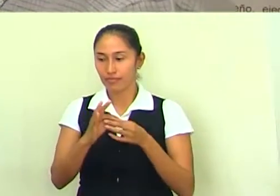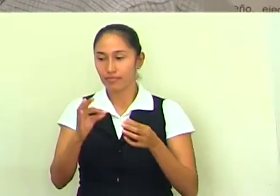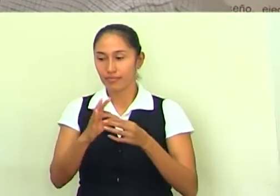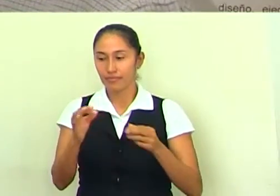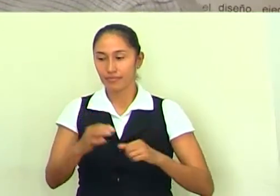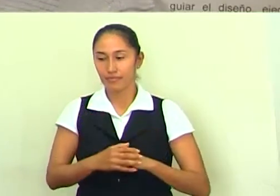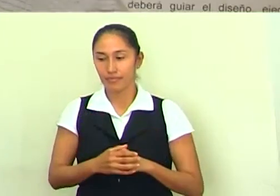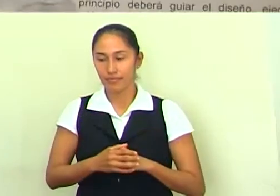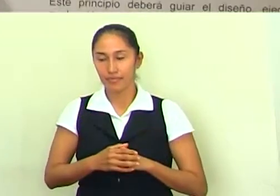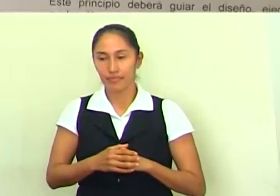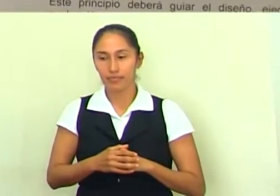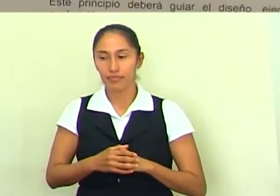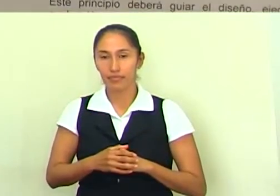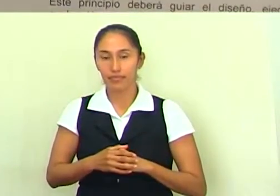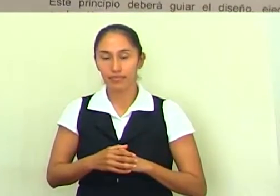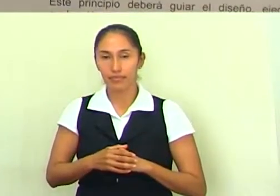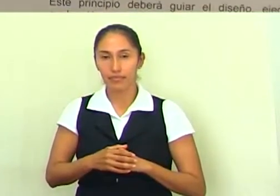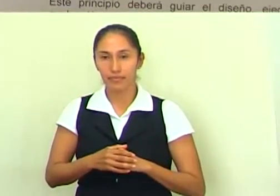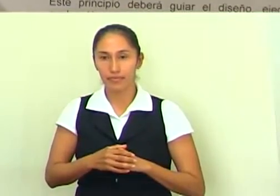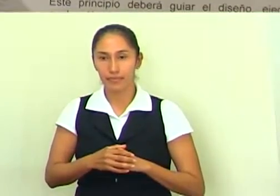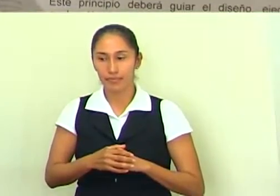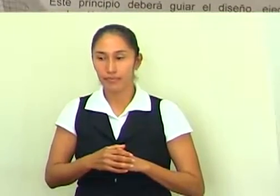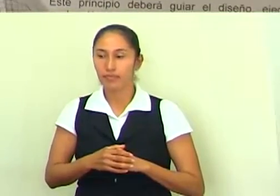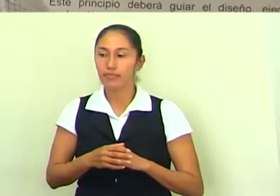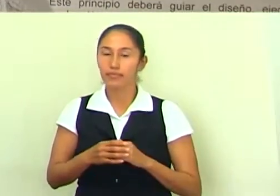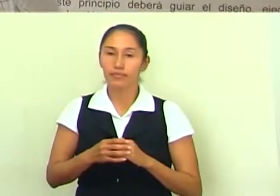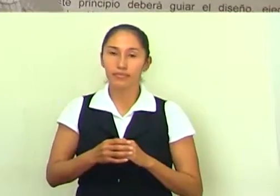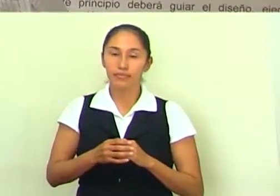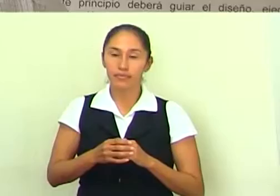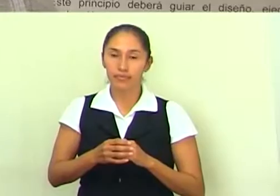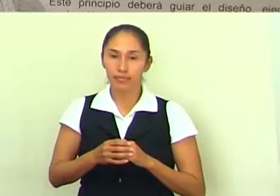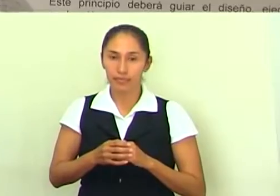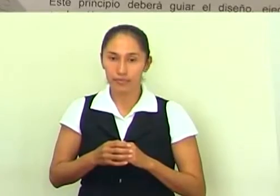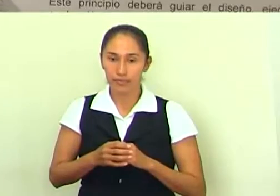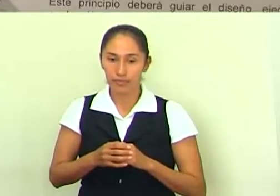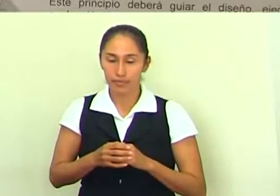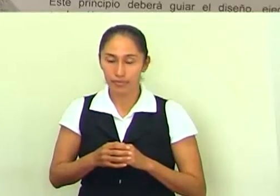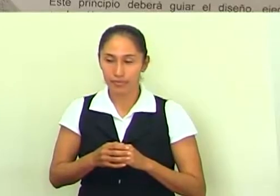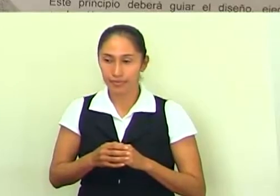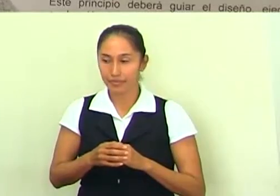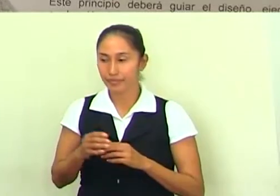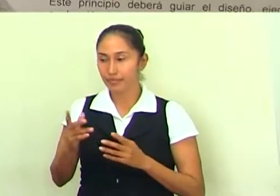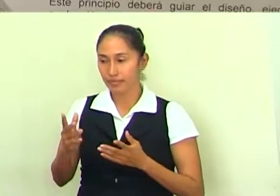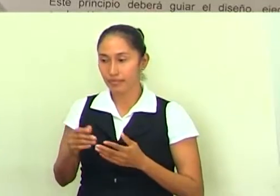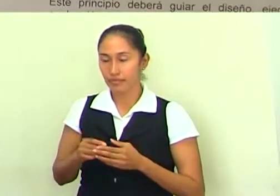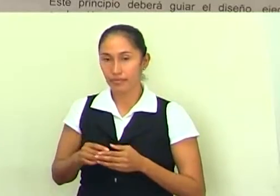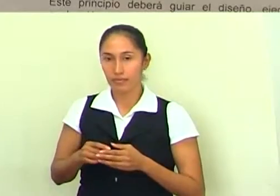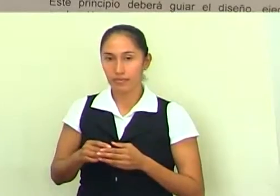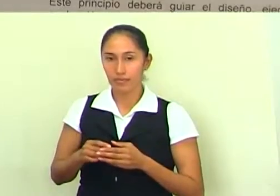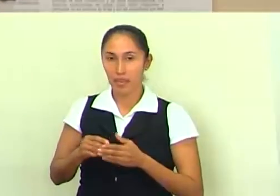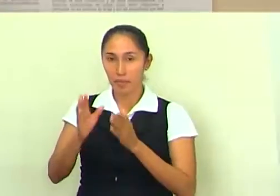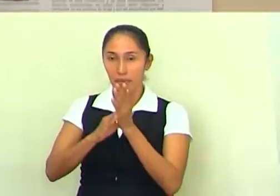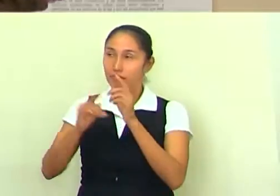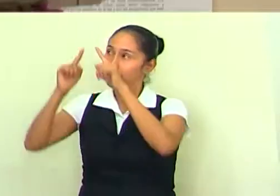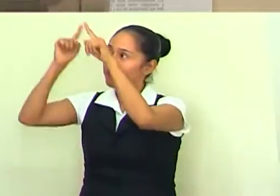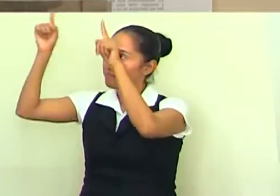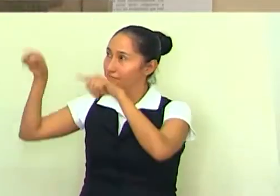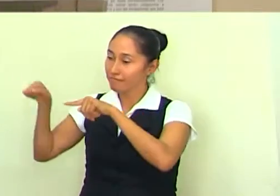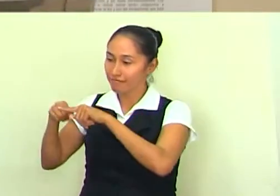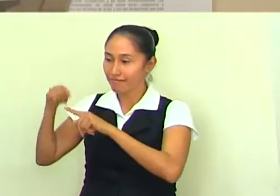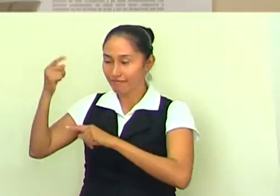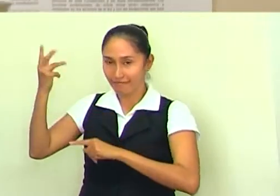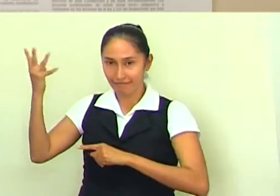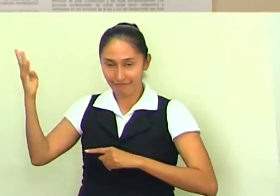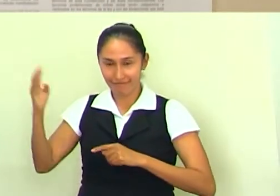y también cómo se encuentran plasmados en estos documentos que yo te he venido explicando. Ha sido un